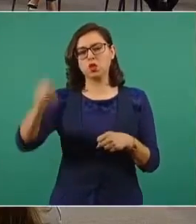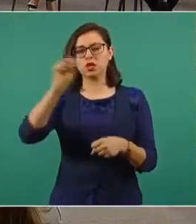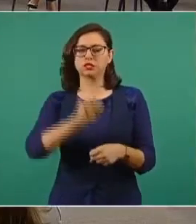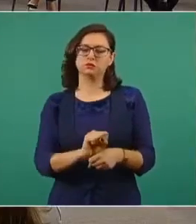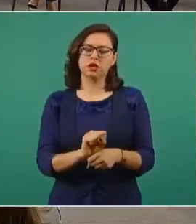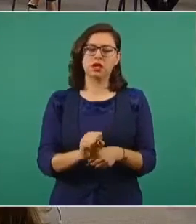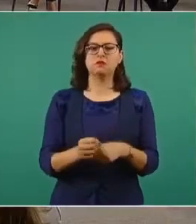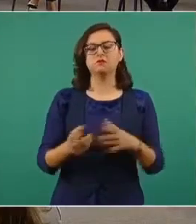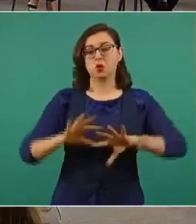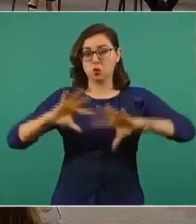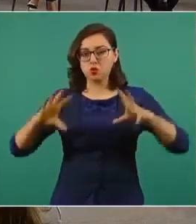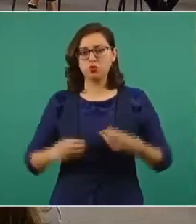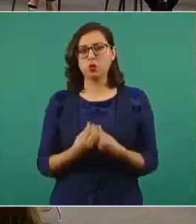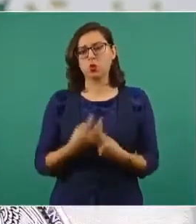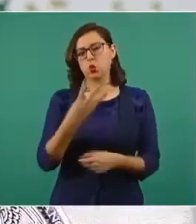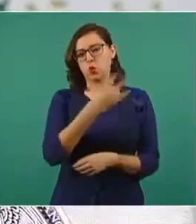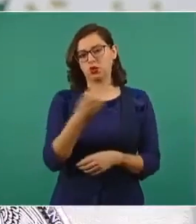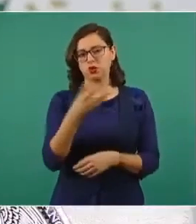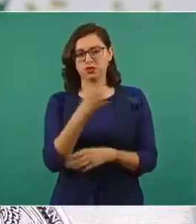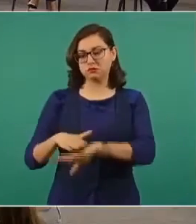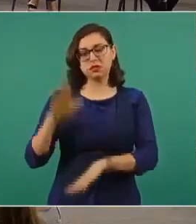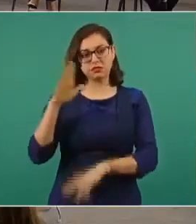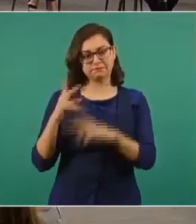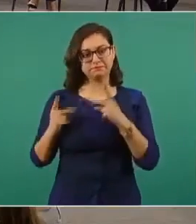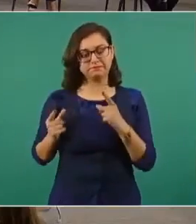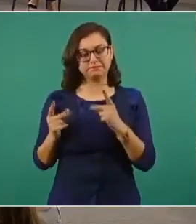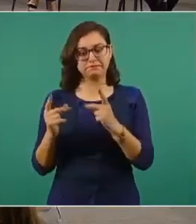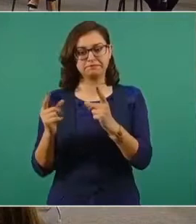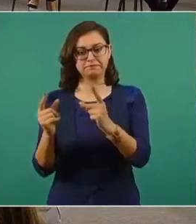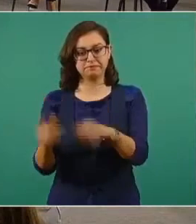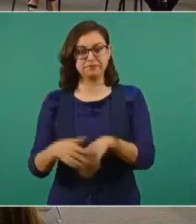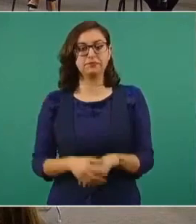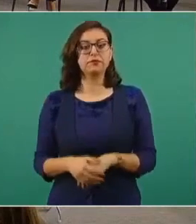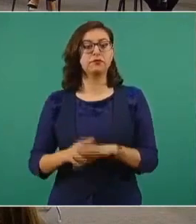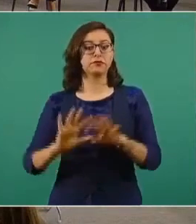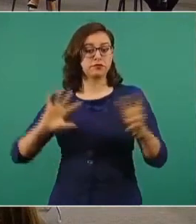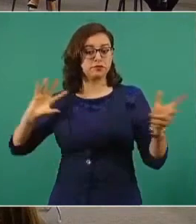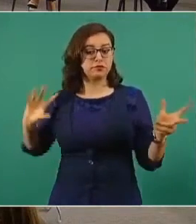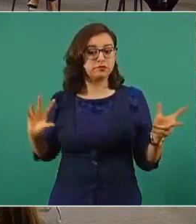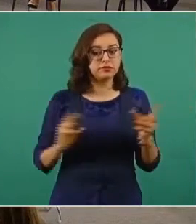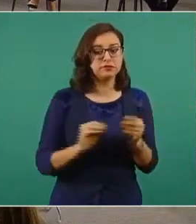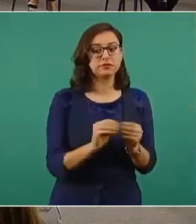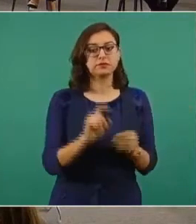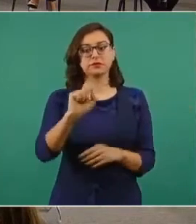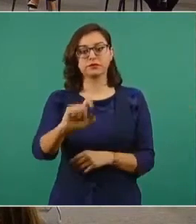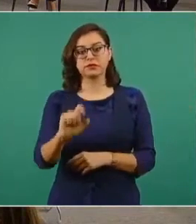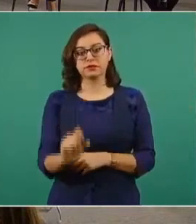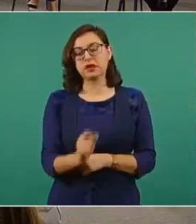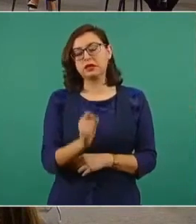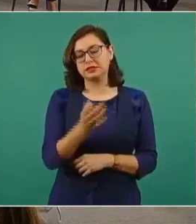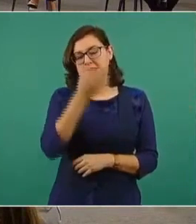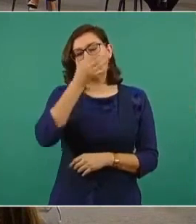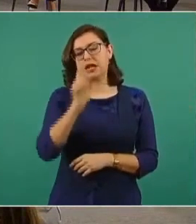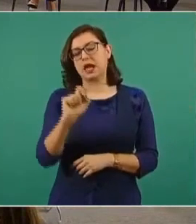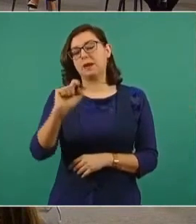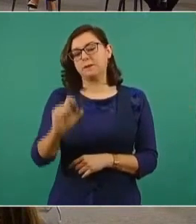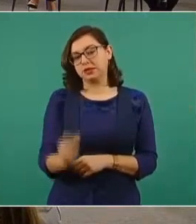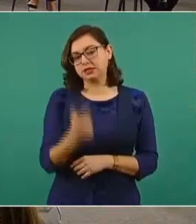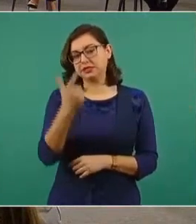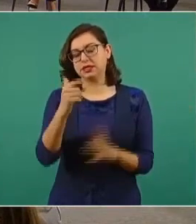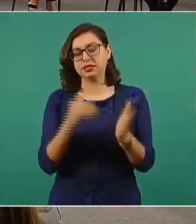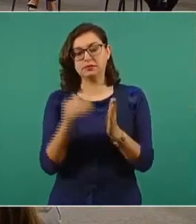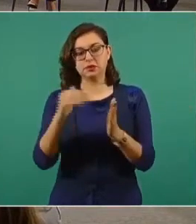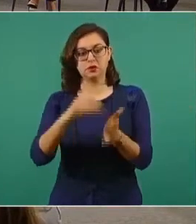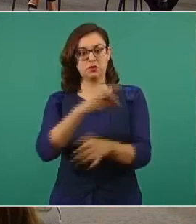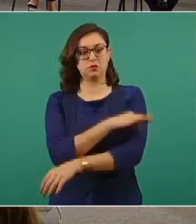473.000 vacunas, que es la semana que acaba de terminar. En forma acumulativa, casi 27 millones de dosis de vacunas han